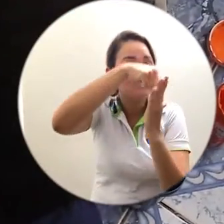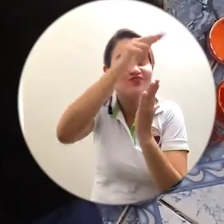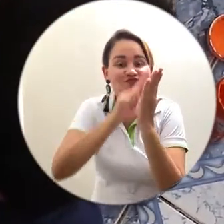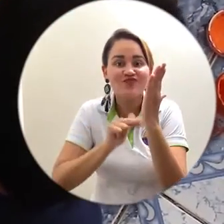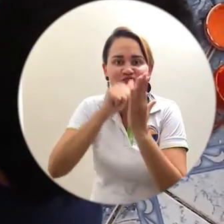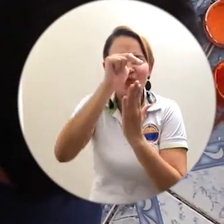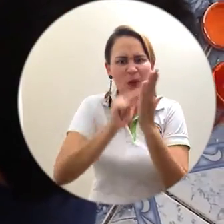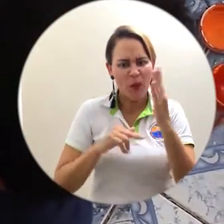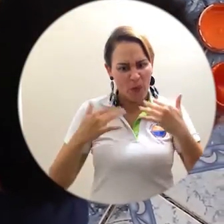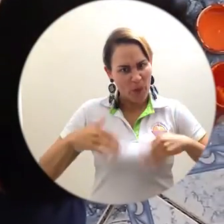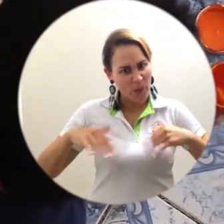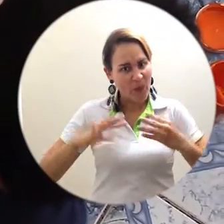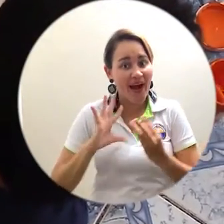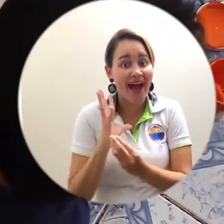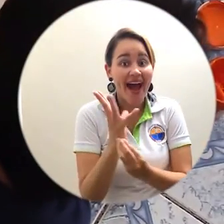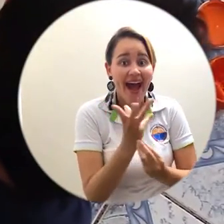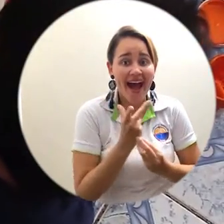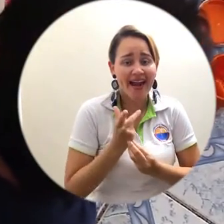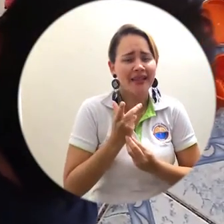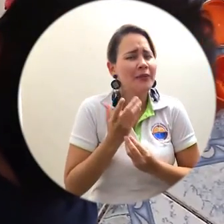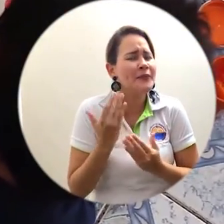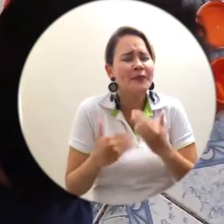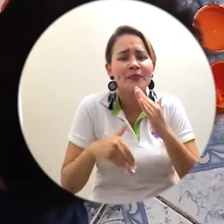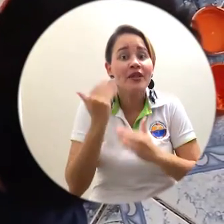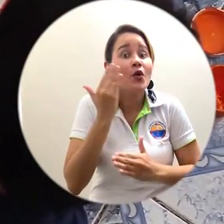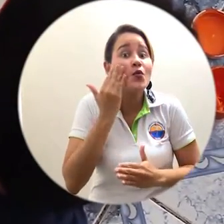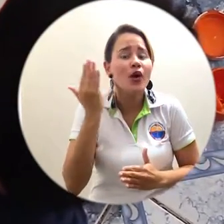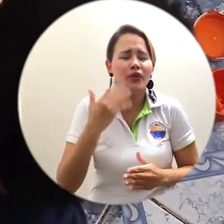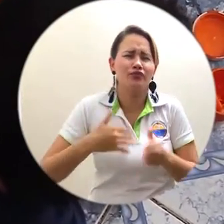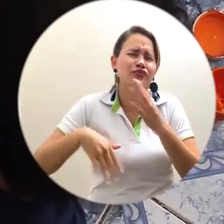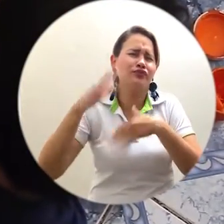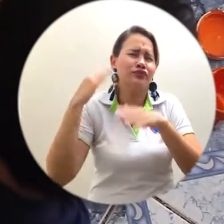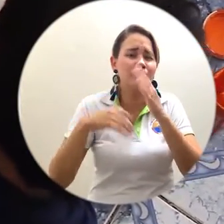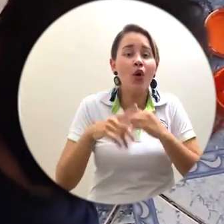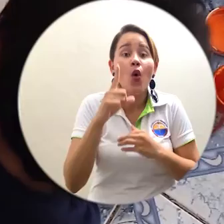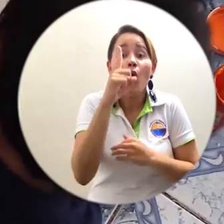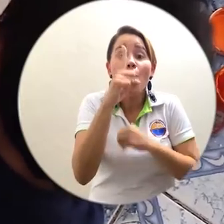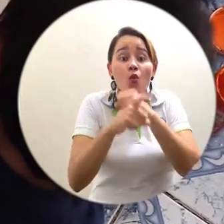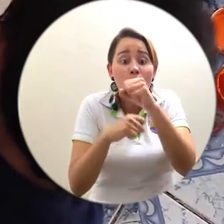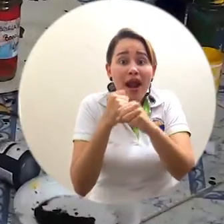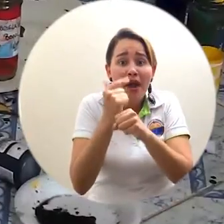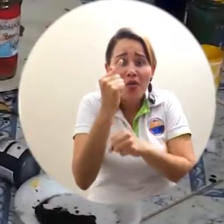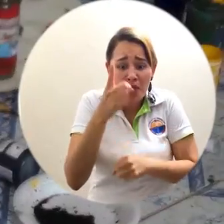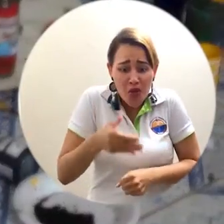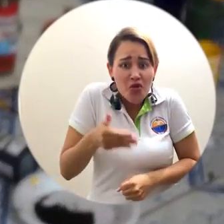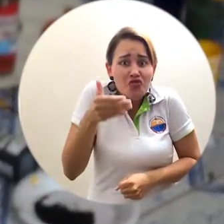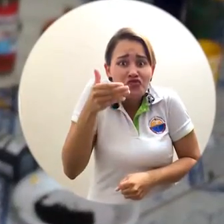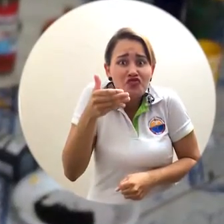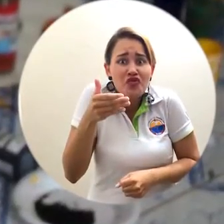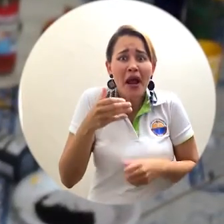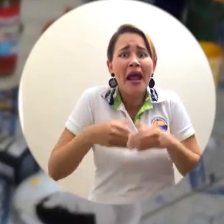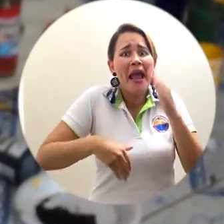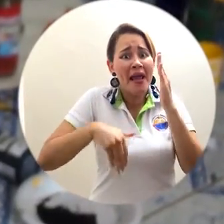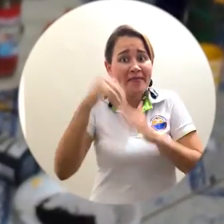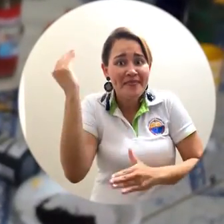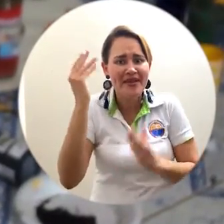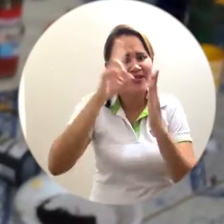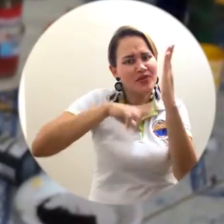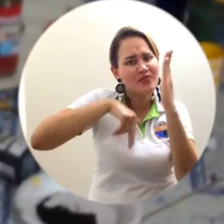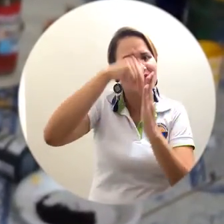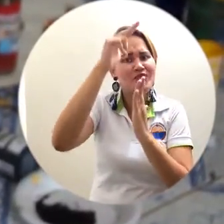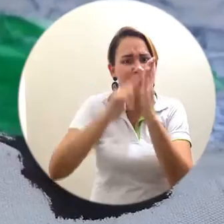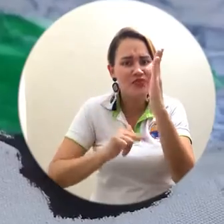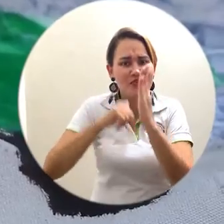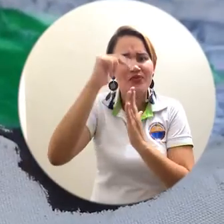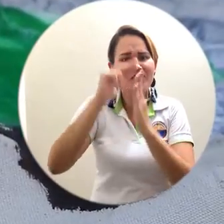encanta pintar. Este pequeño artista inició a realizar sus trazos desde que tenía tan solo un año y medio de edad, primeramente en hoja de